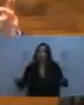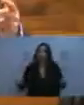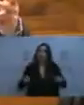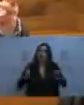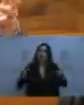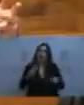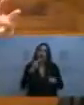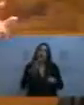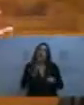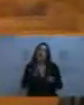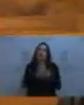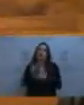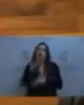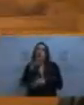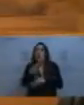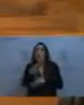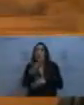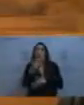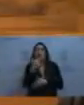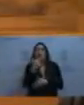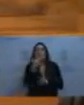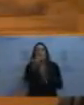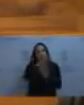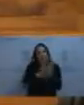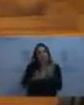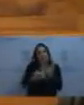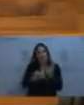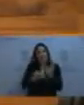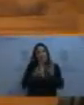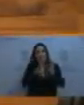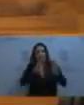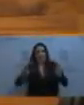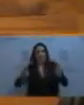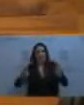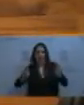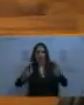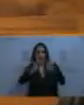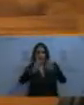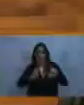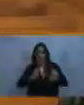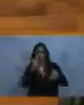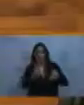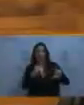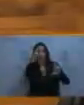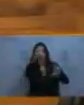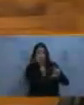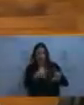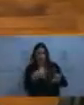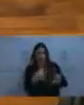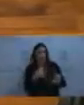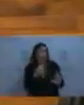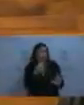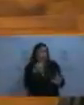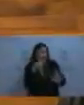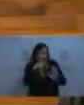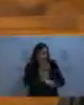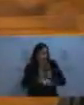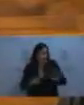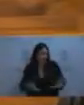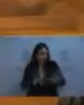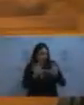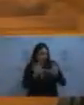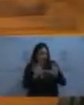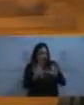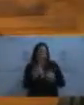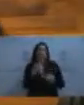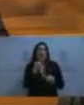exclusión. Señala incluso que esas listas serán publicadas en la página web de cada entidad correspondiente. Esto lo dice en la instrucción décima.